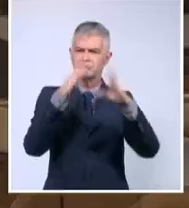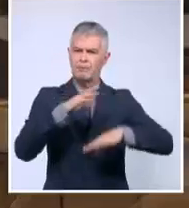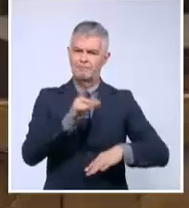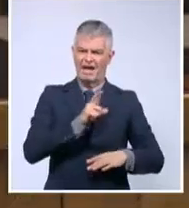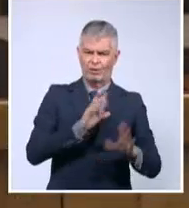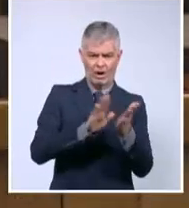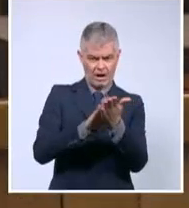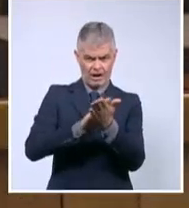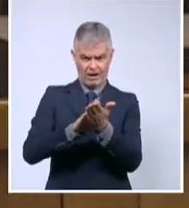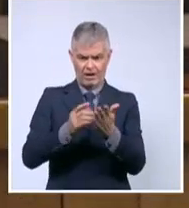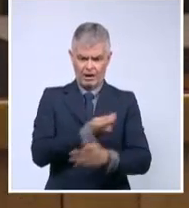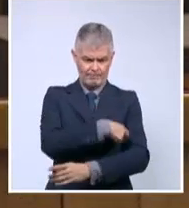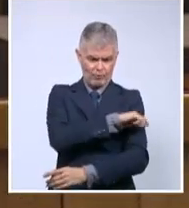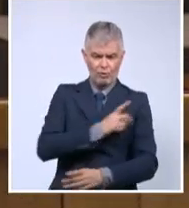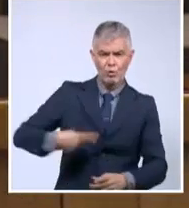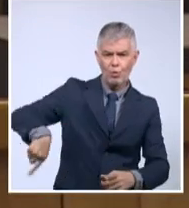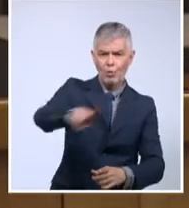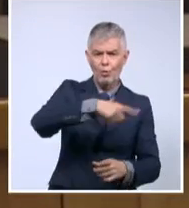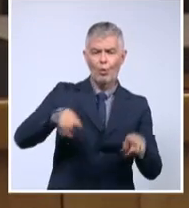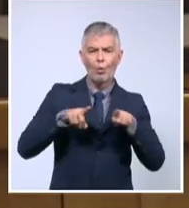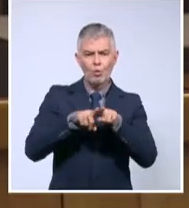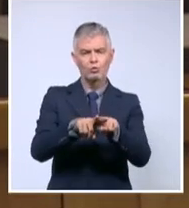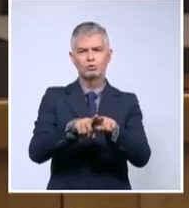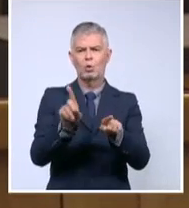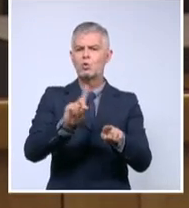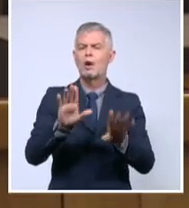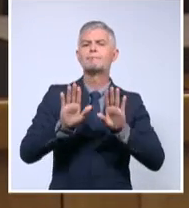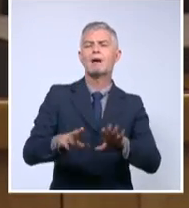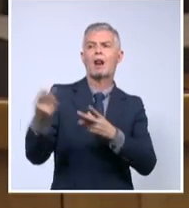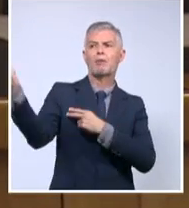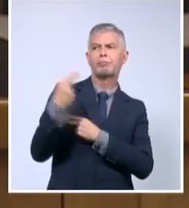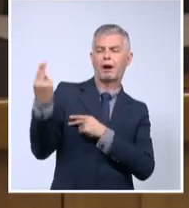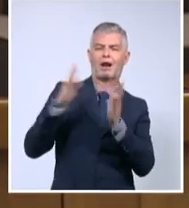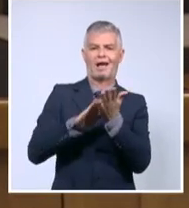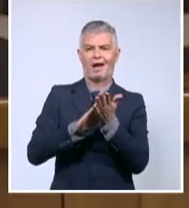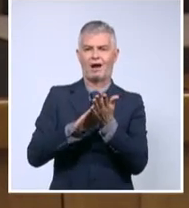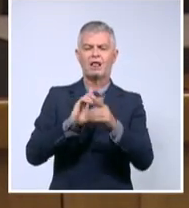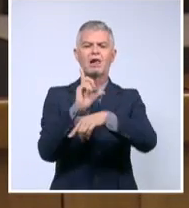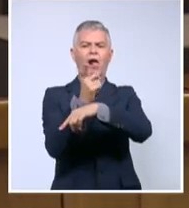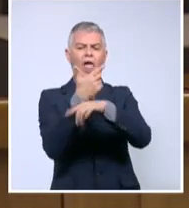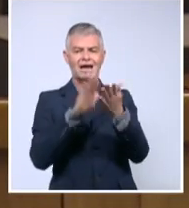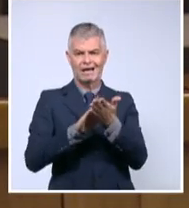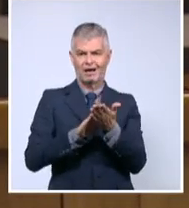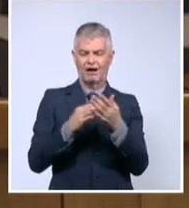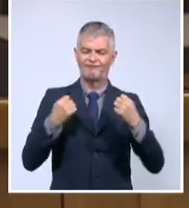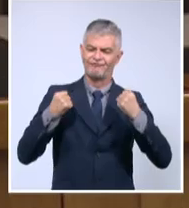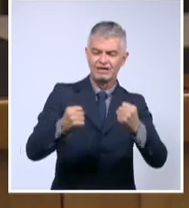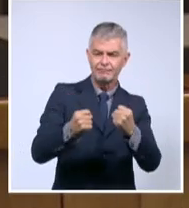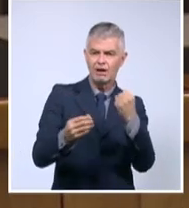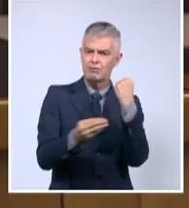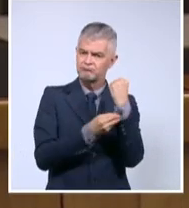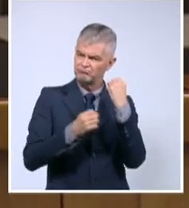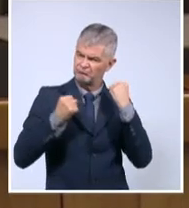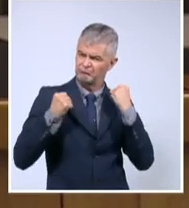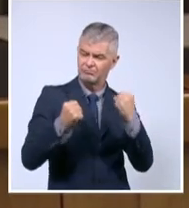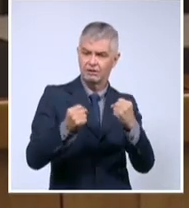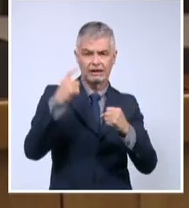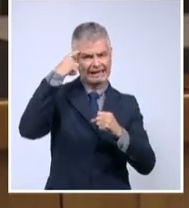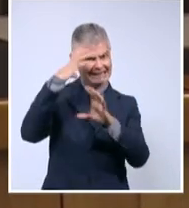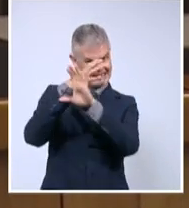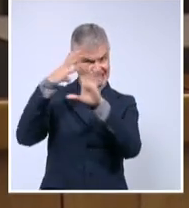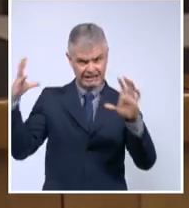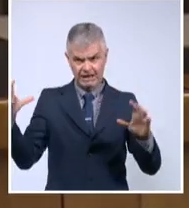con el pueblo, sin esperar orientaciones, sin demoras, con firmeza, con pulso firme, con